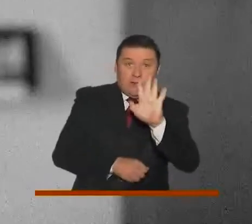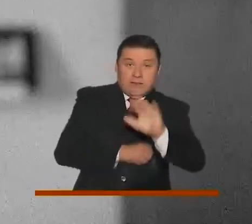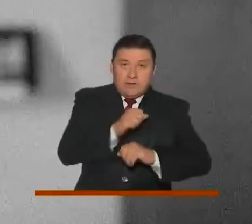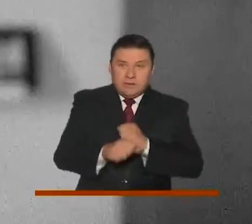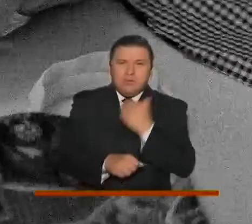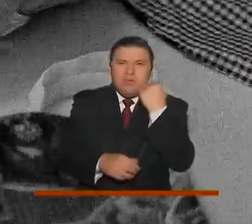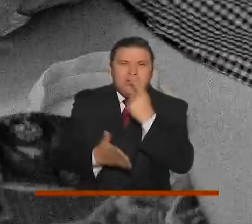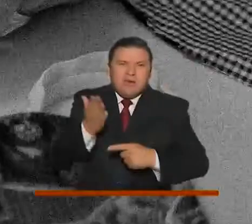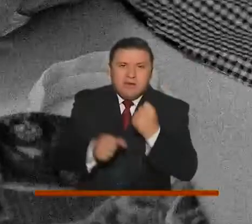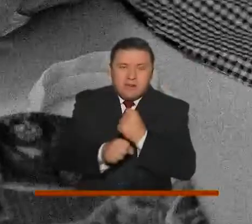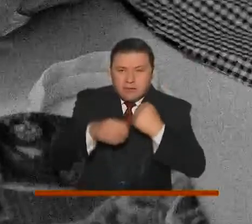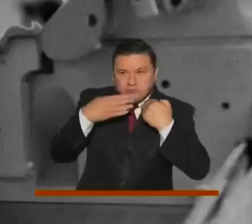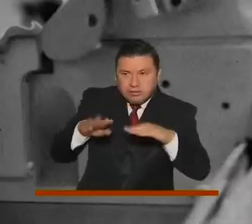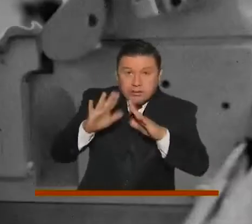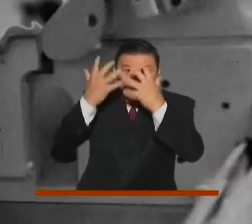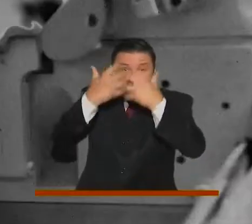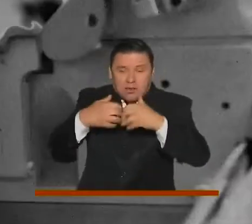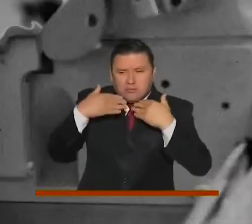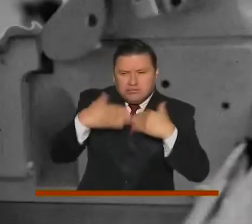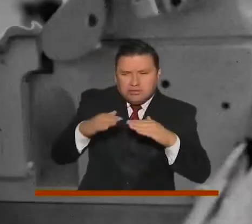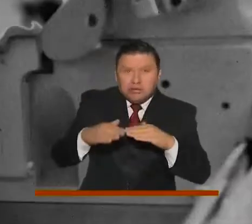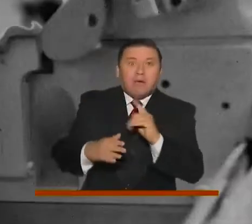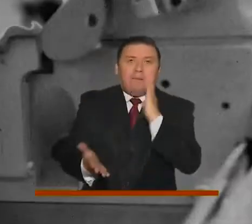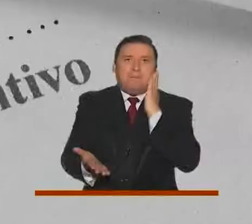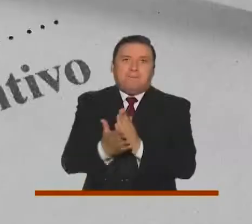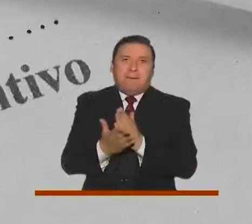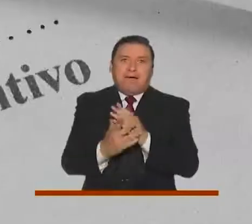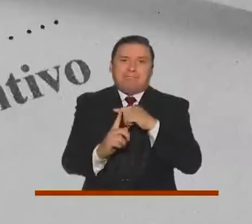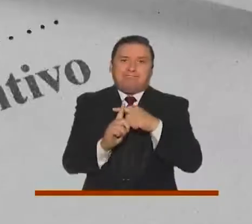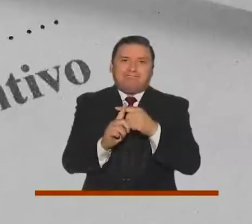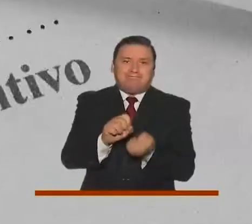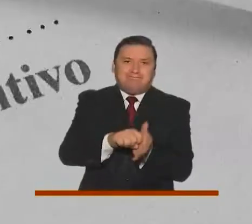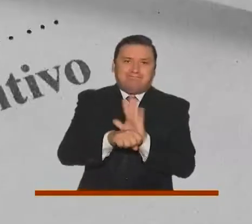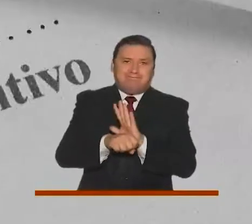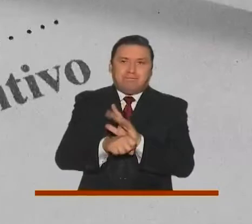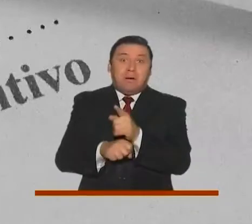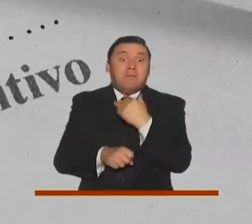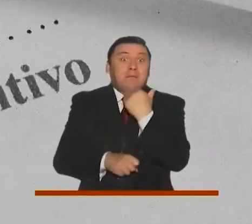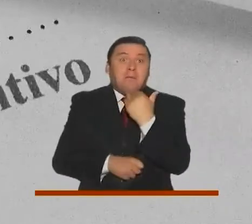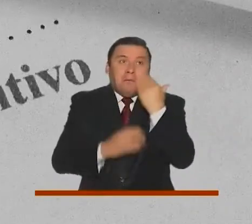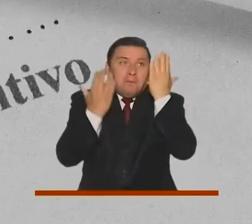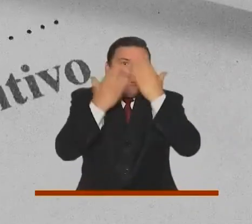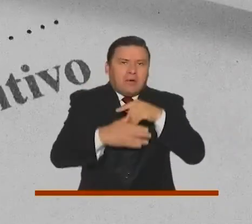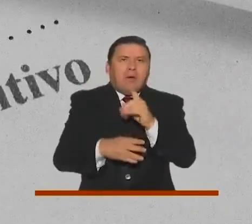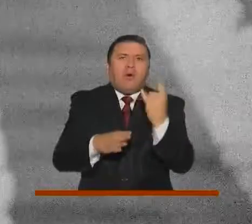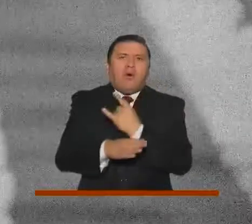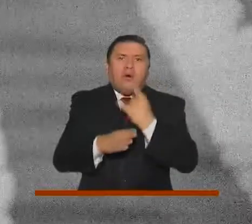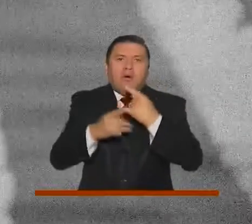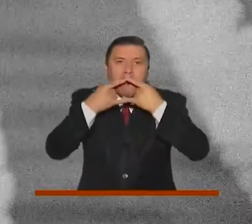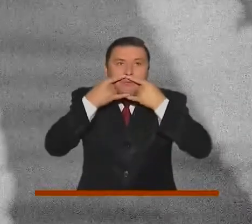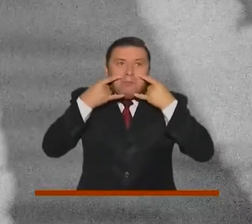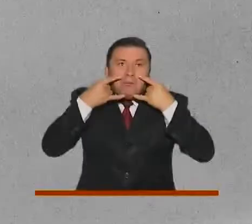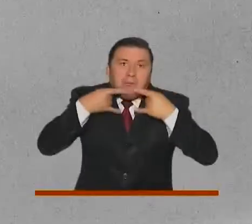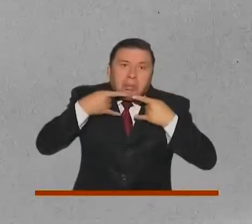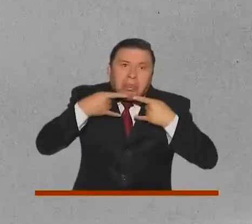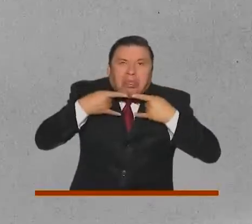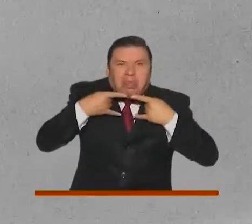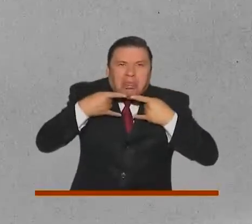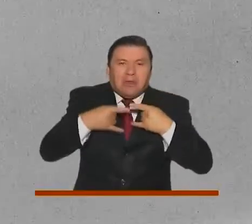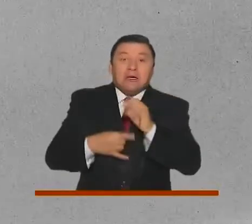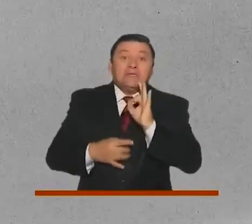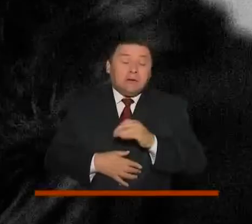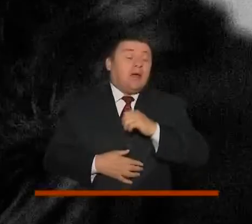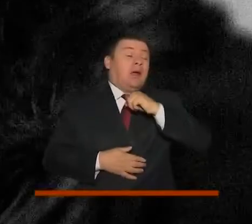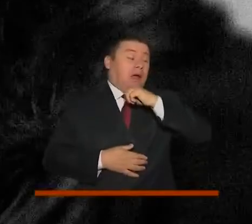45 años, modista, en una empresa textil, positivo para COVID, pero aún no lo sabe. Usa tapabocas debajo de la